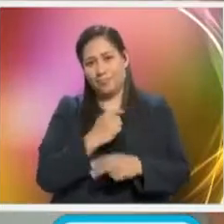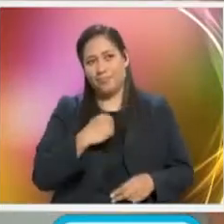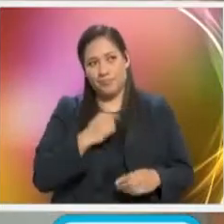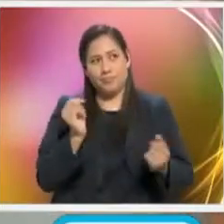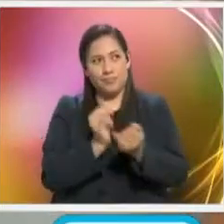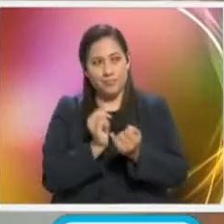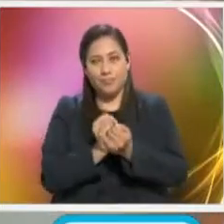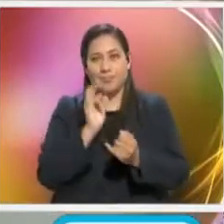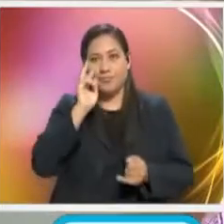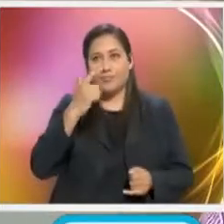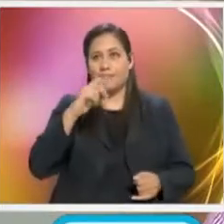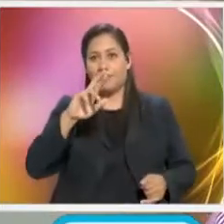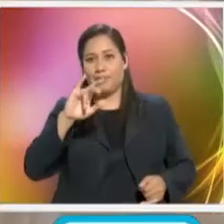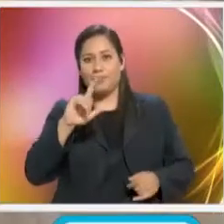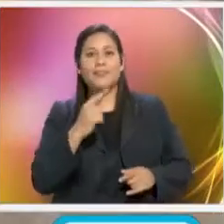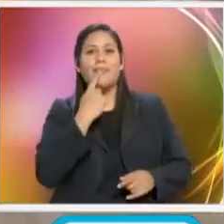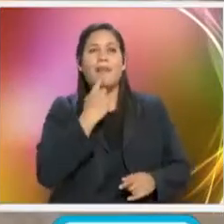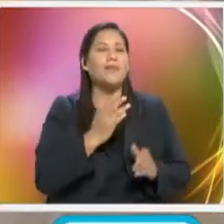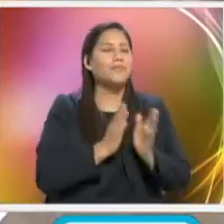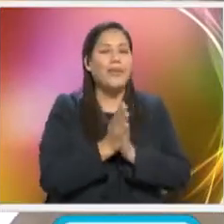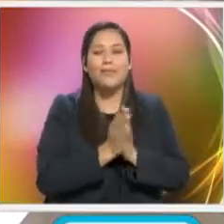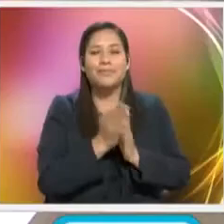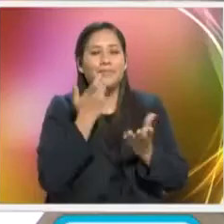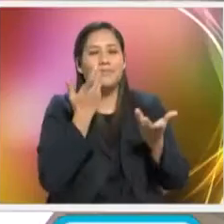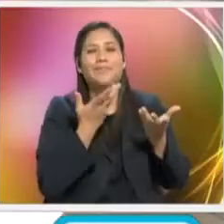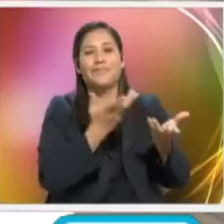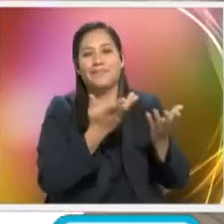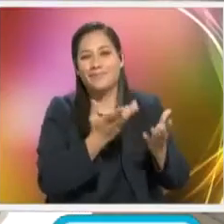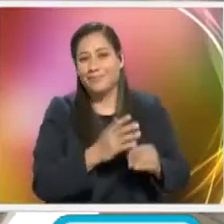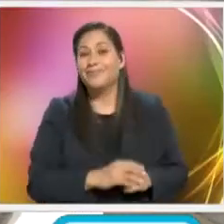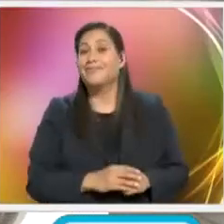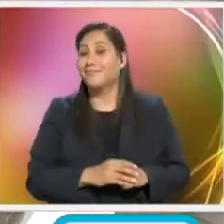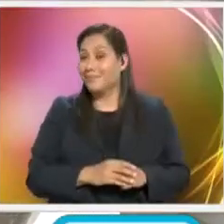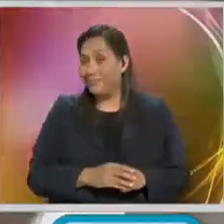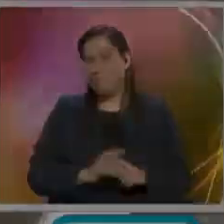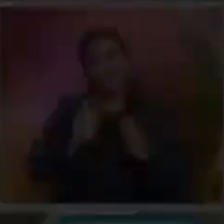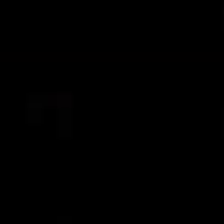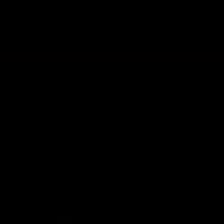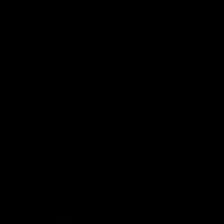por ahí a Gabriela que ya se le está haciendo agua a la boca, pero alguien tiene que trabajar. Gabriela, vamos.